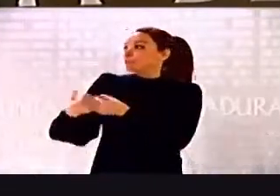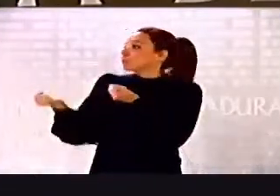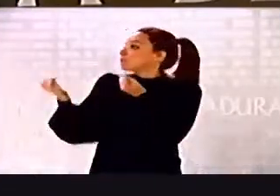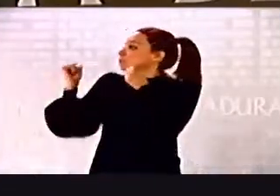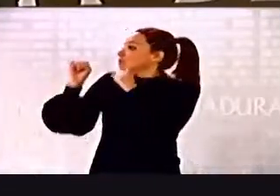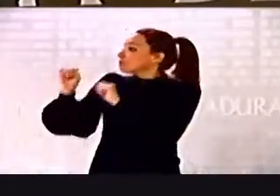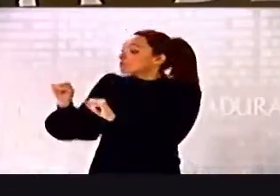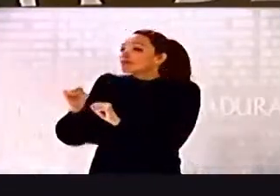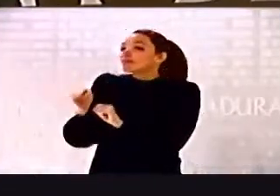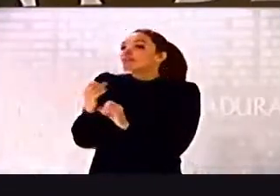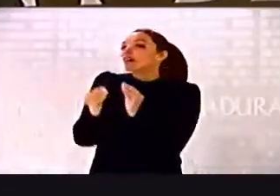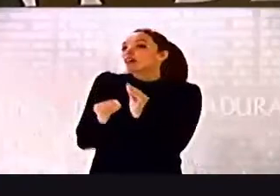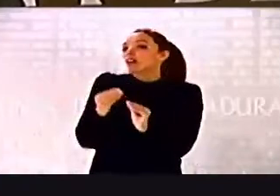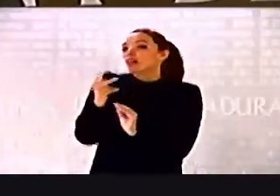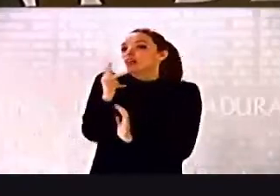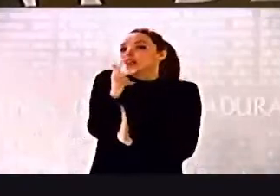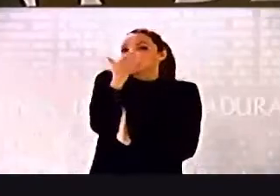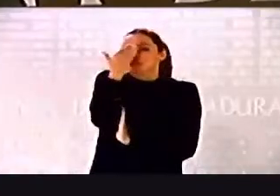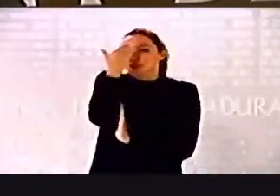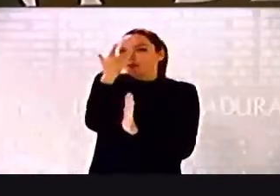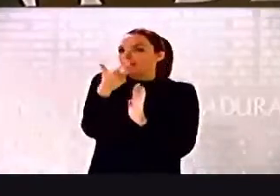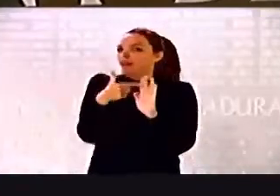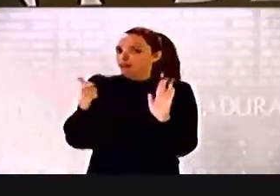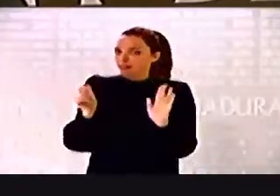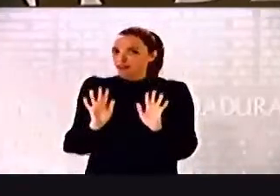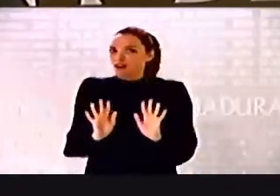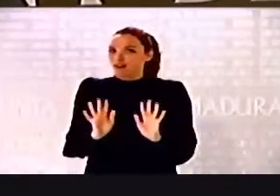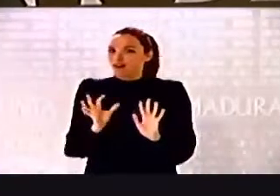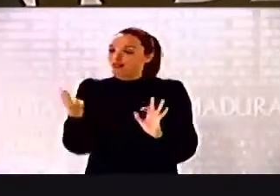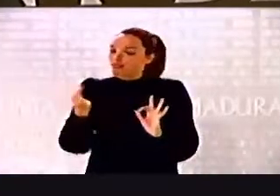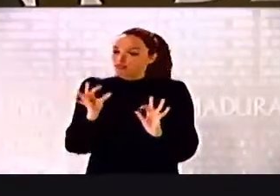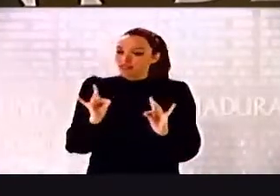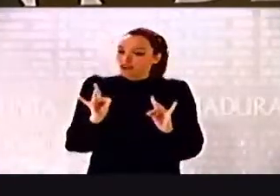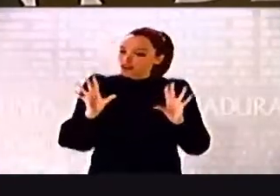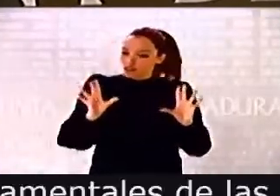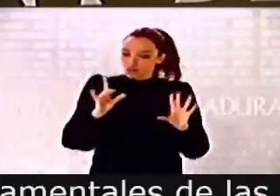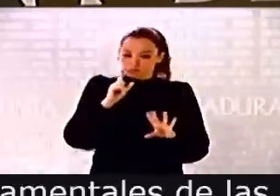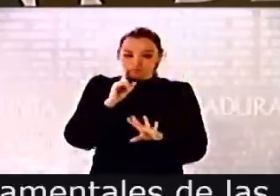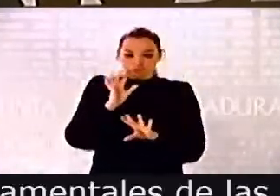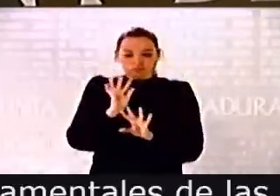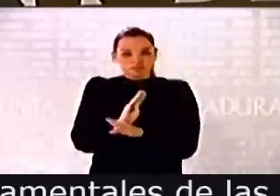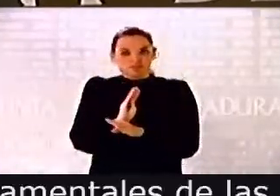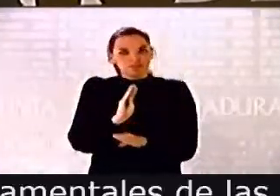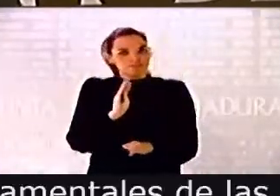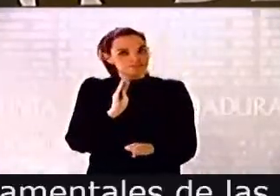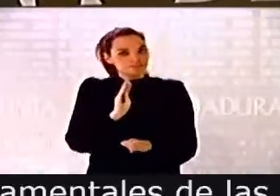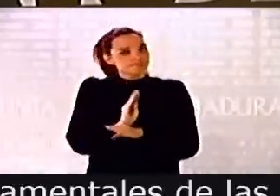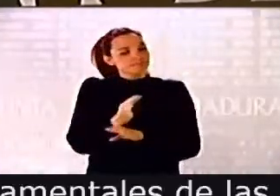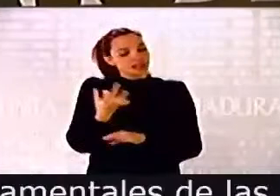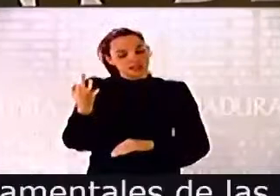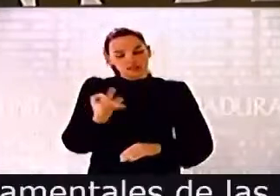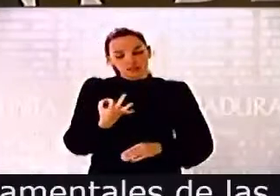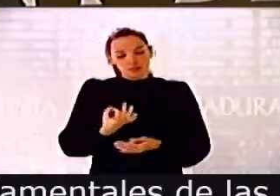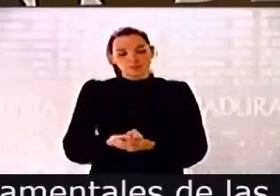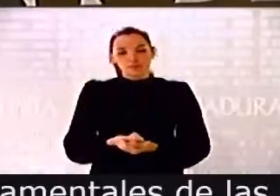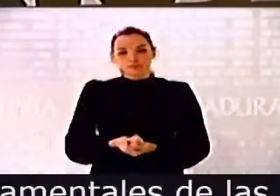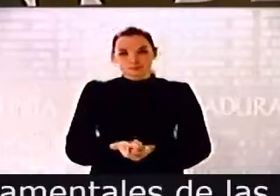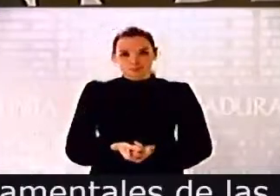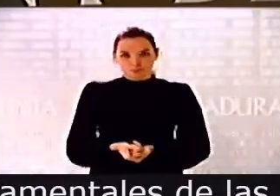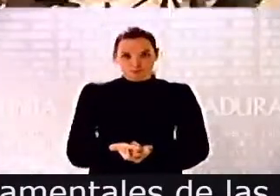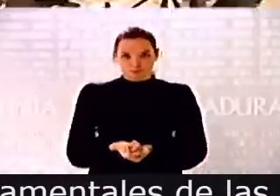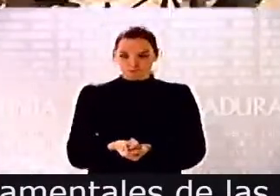derechos fundamentales de las personas. Tenemos que ser muy cuidadosos con eso. Tenemos que ser muy cuidadosos con eso.